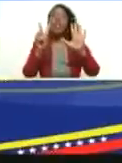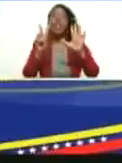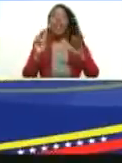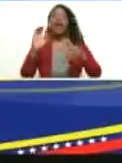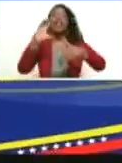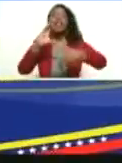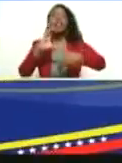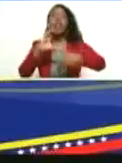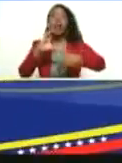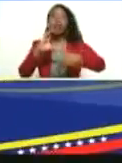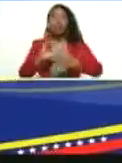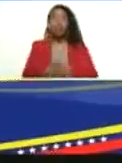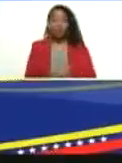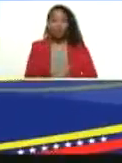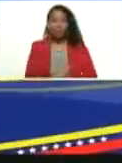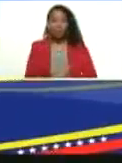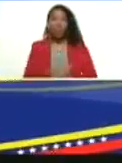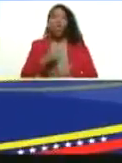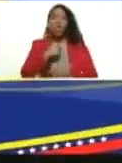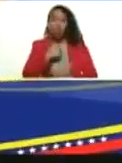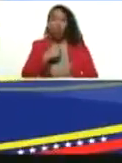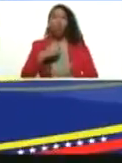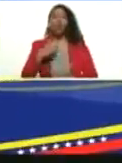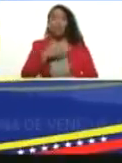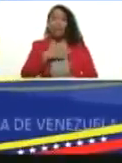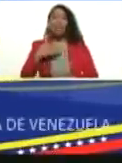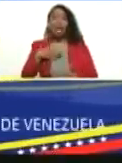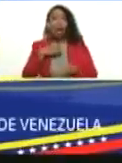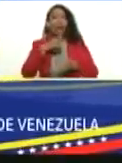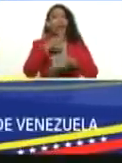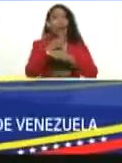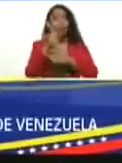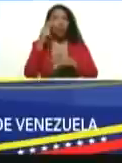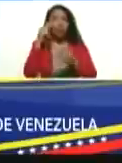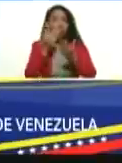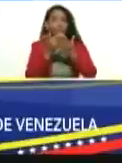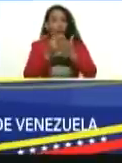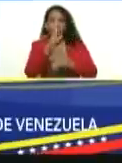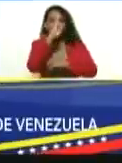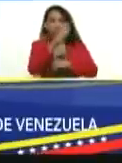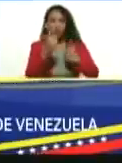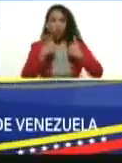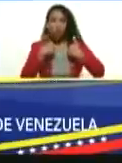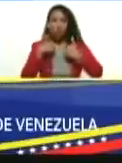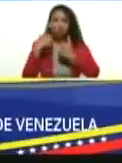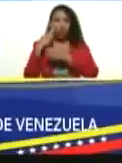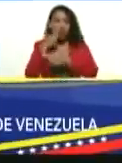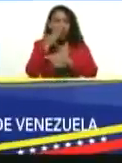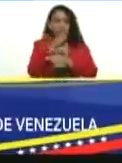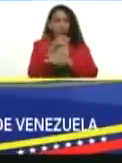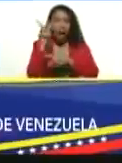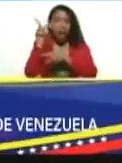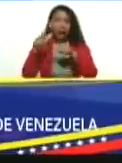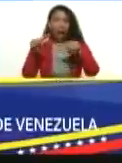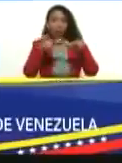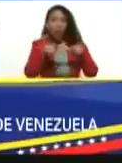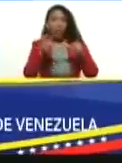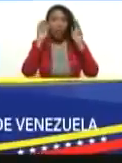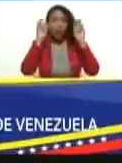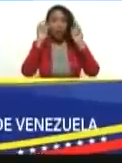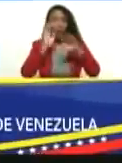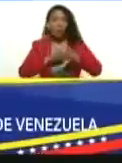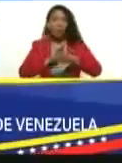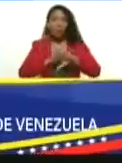la hubiera querido estar físicamente directamente en el sitio de los acontecimientos